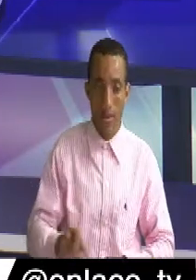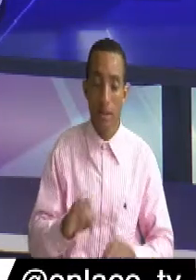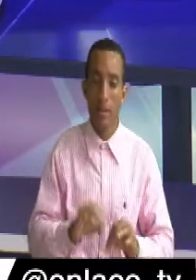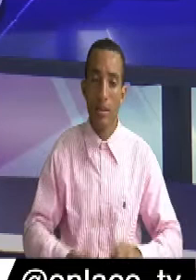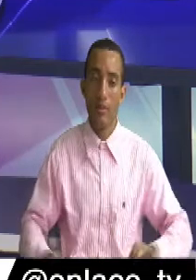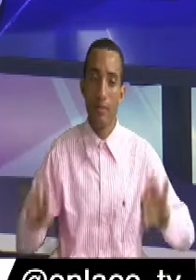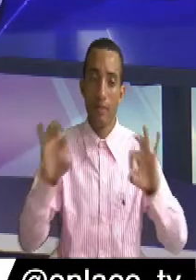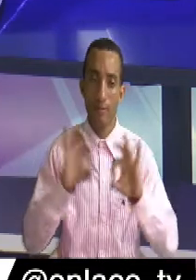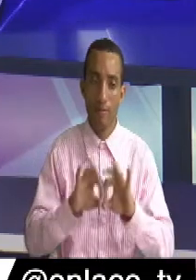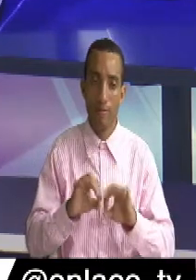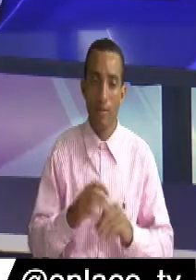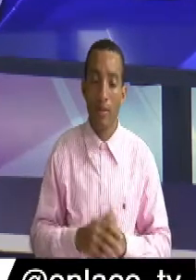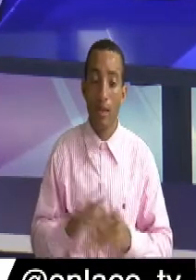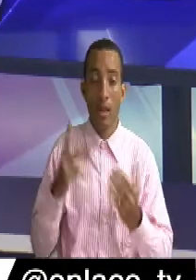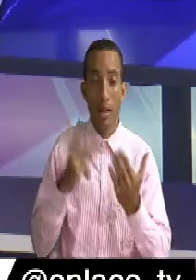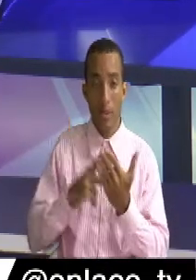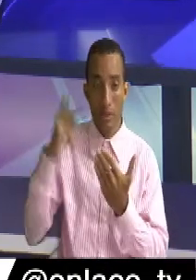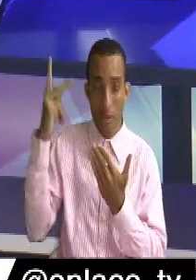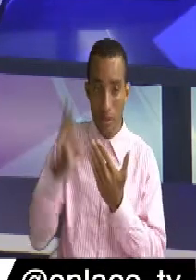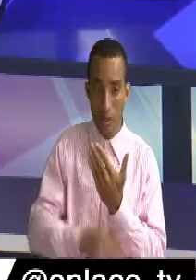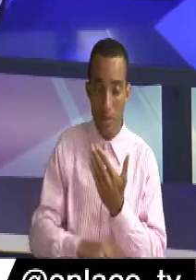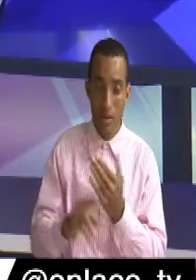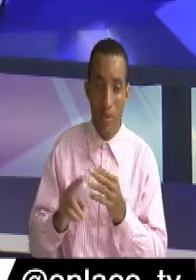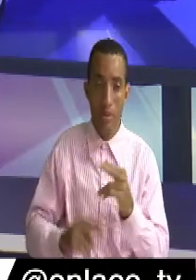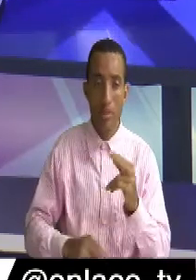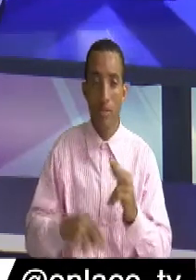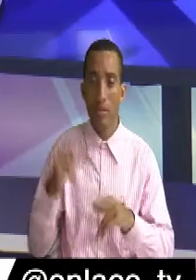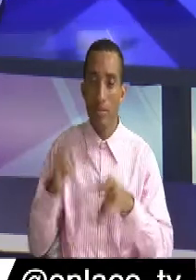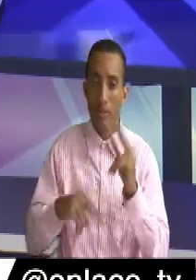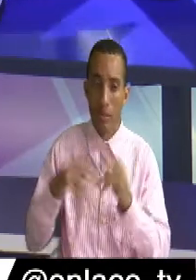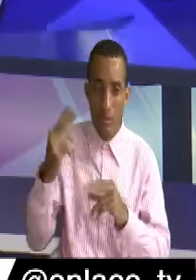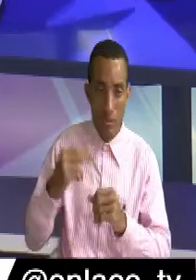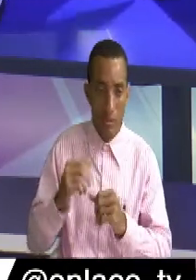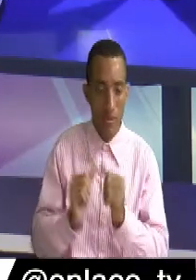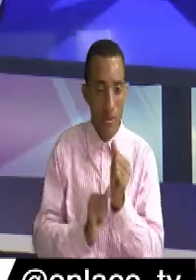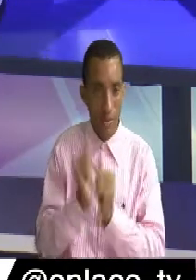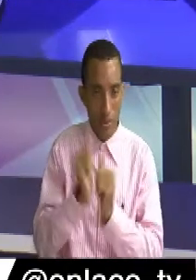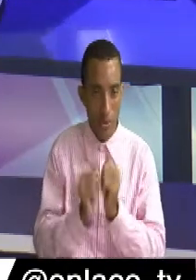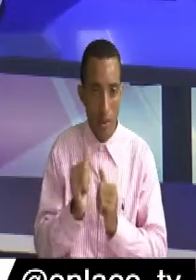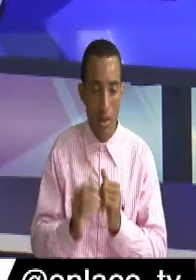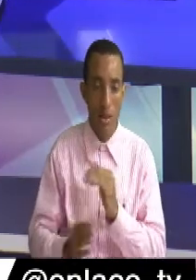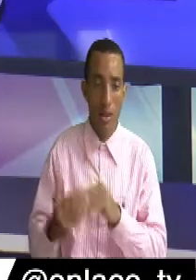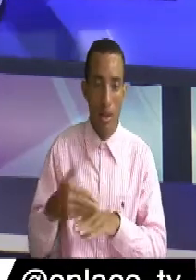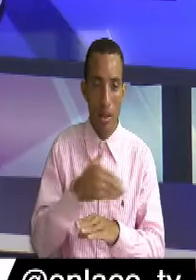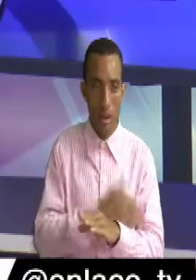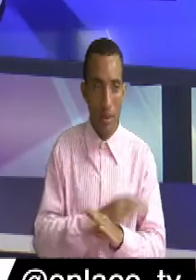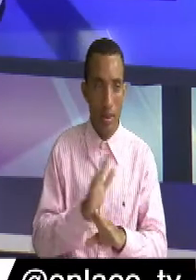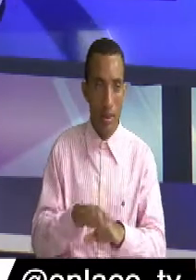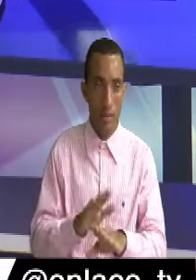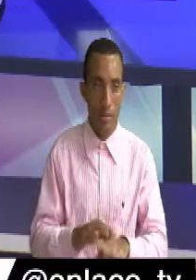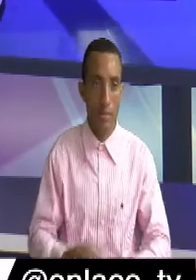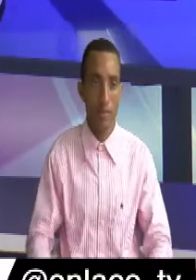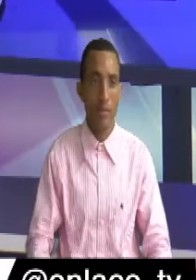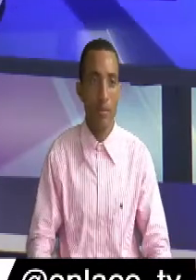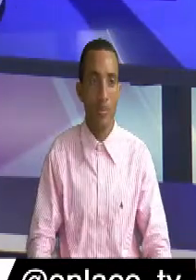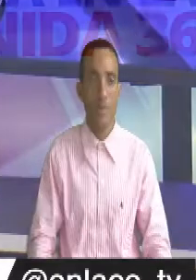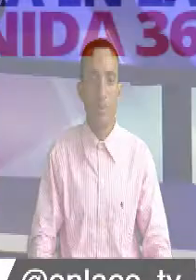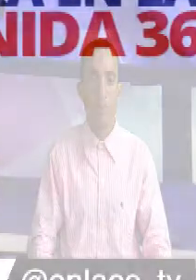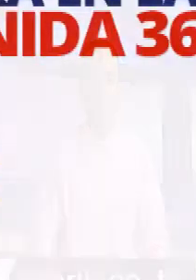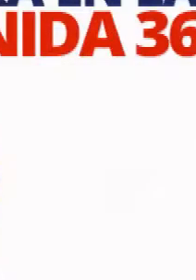adelantar en la ciudad el proyecto de modernización de la refinería de Barranca Bermeja. Antes de continuar con esta información, les recuerdo, materiales